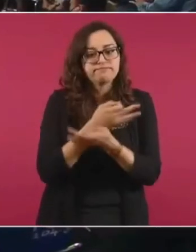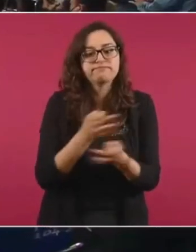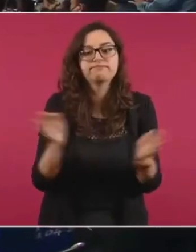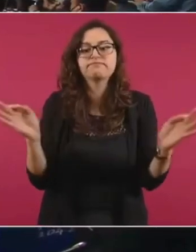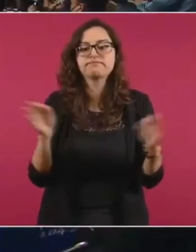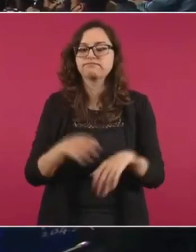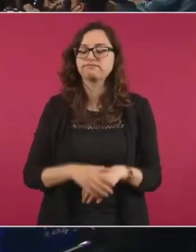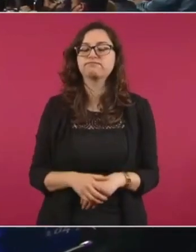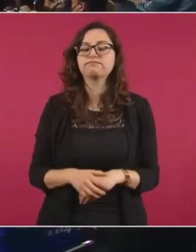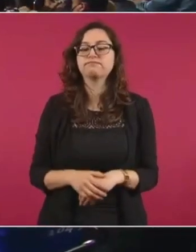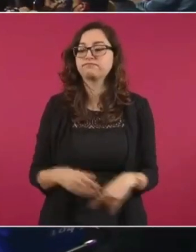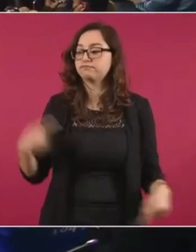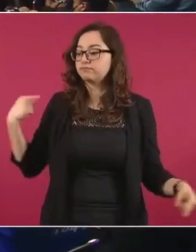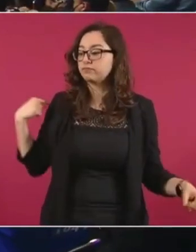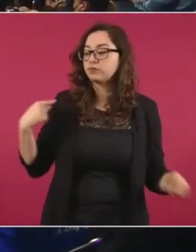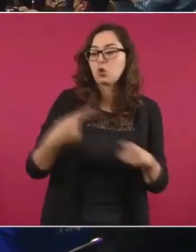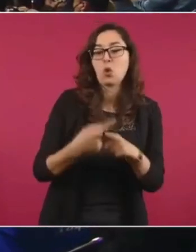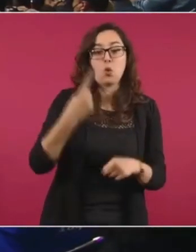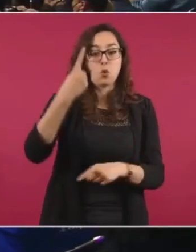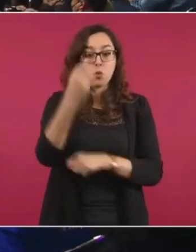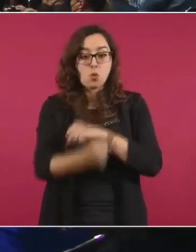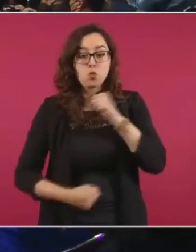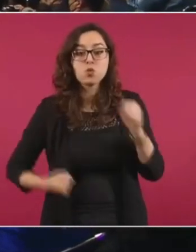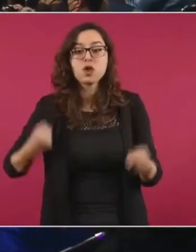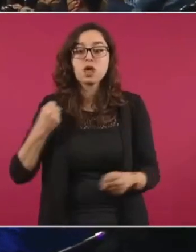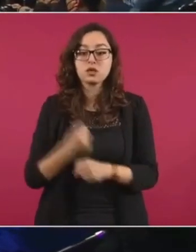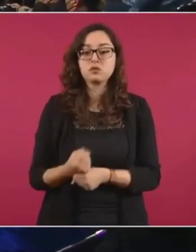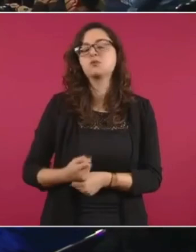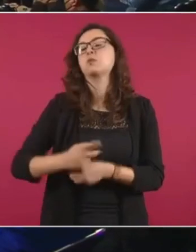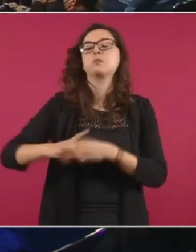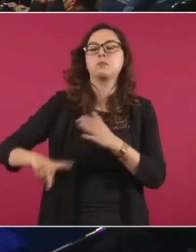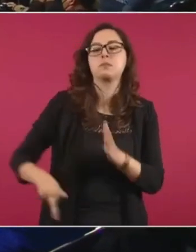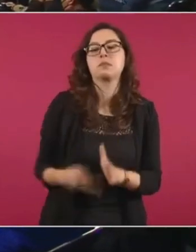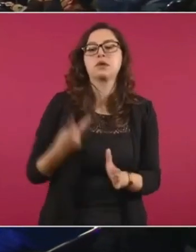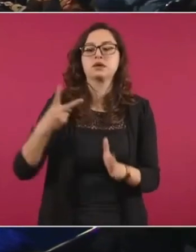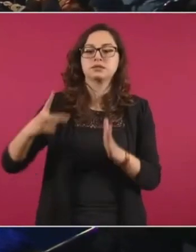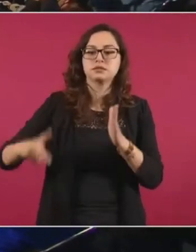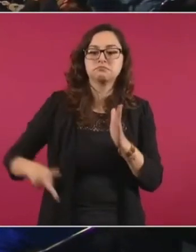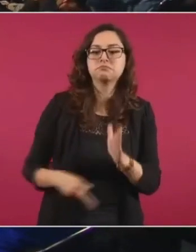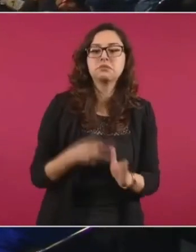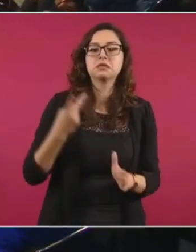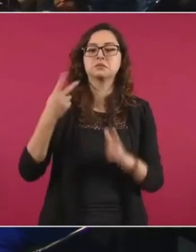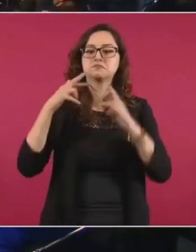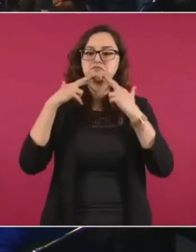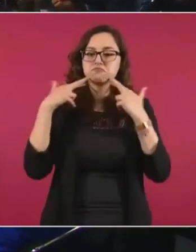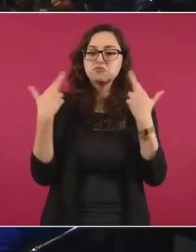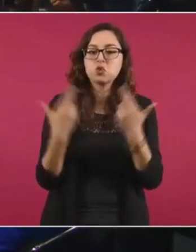más de un año reuniéndonos cada mes,